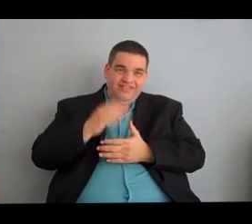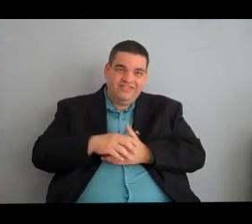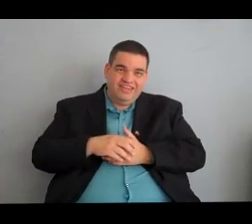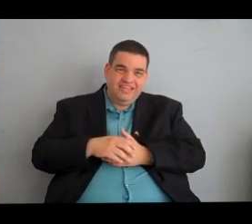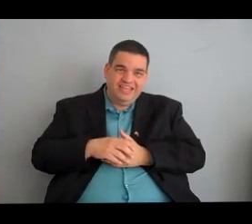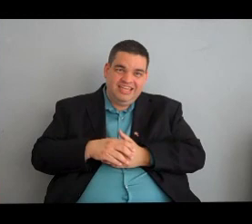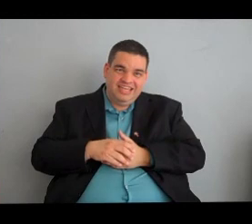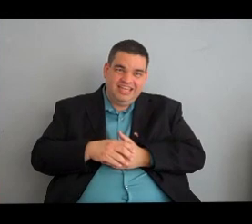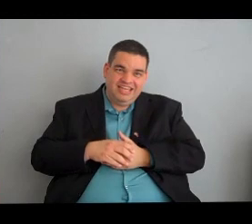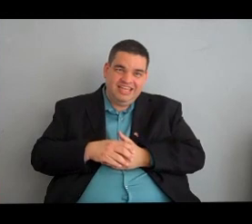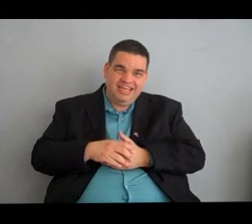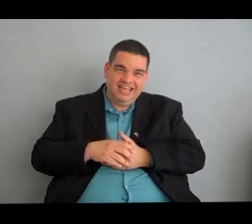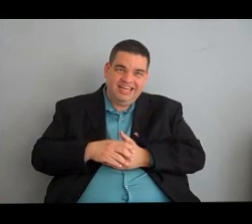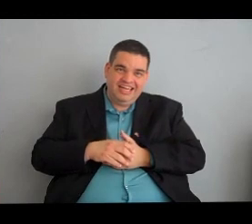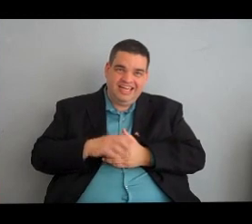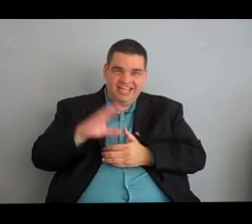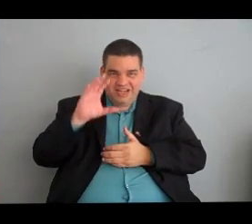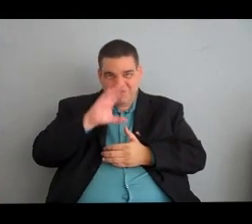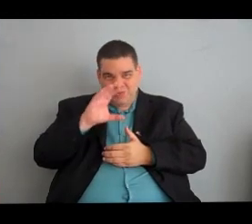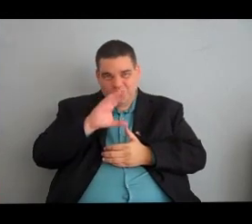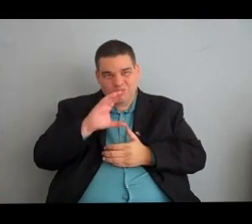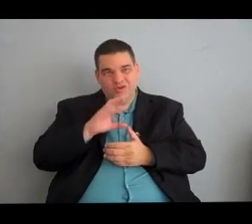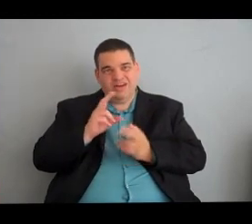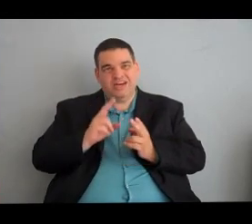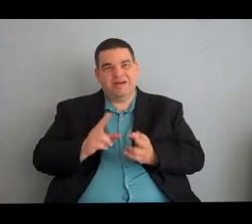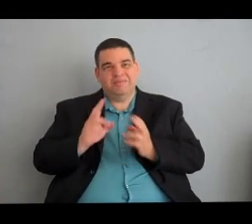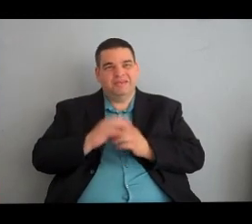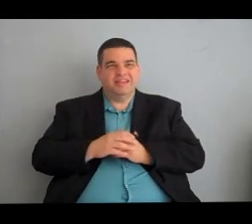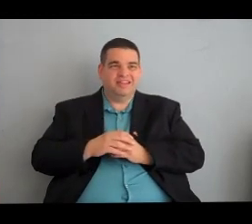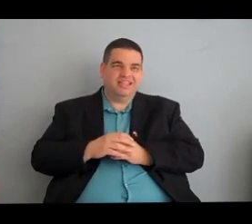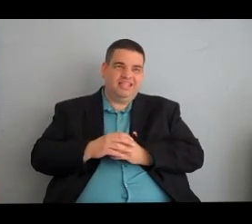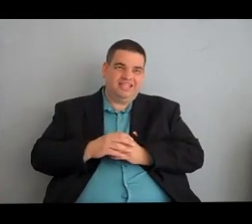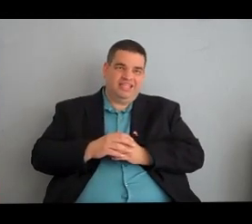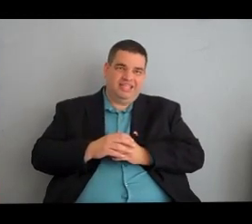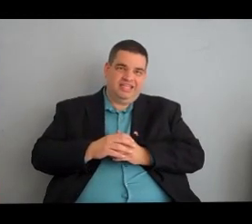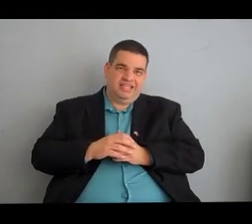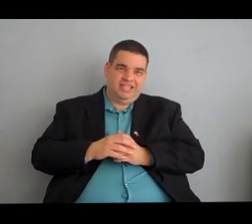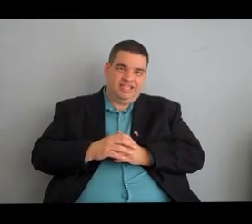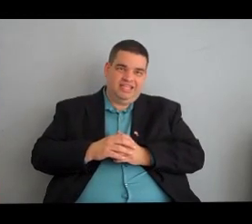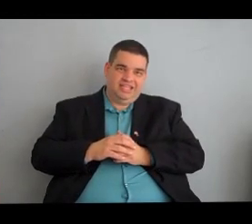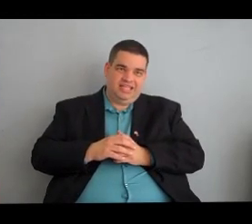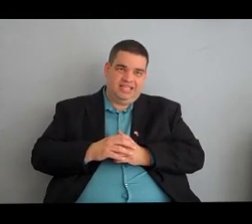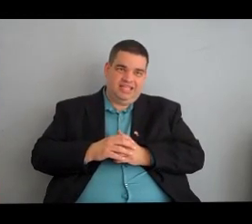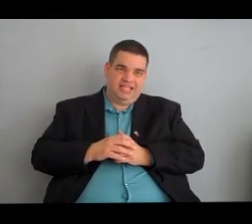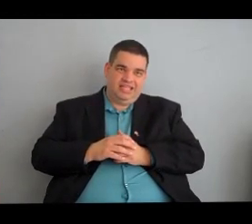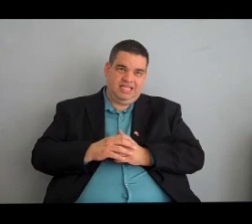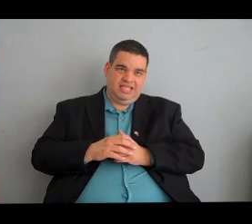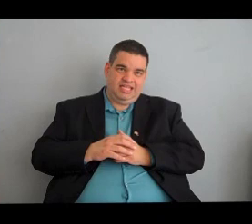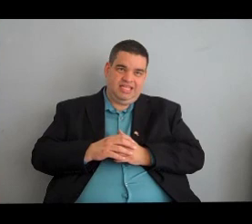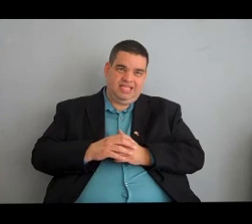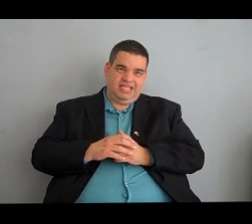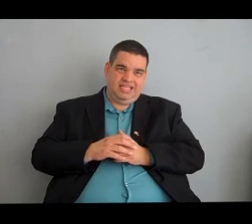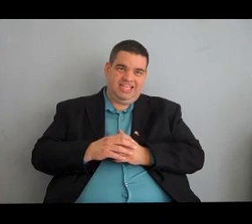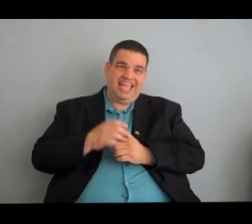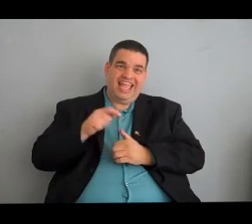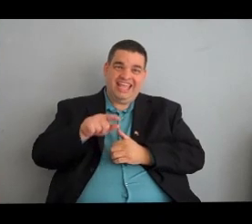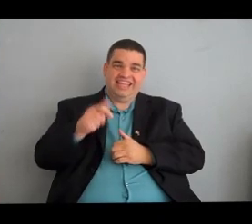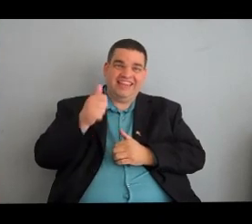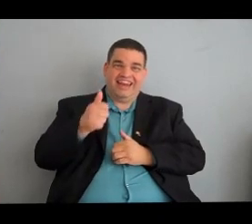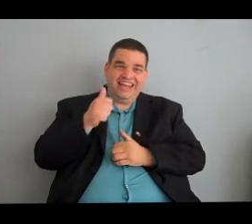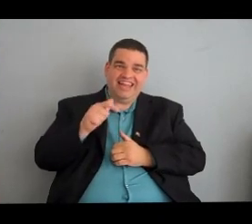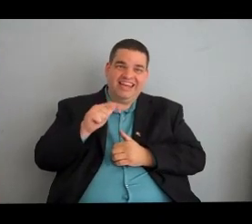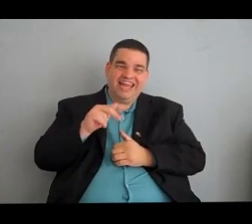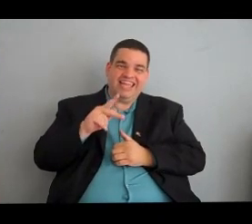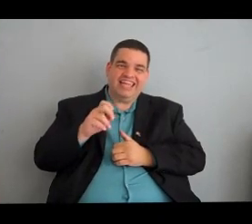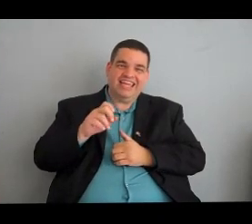Reyes. También hay que hacer la tapita. No, pero es que está Cándido. Cándido. Ah, pues mira, entra y dele like. Ya está. Exacto. Sí, Cándido Reyes. Y vamos a repetir otra vez los números